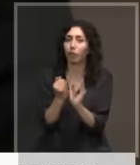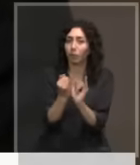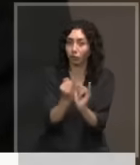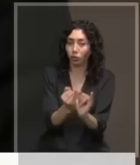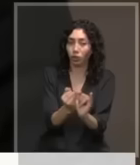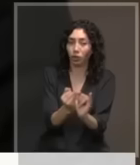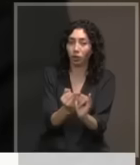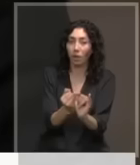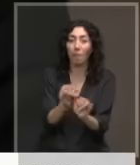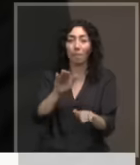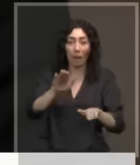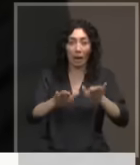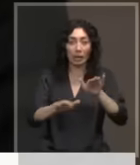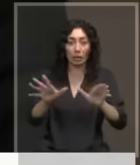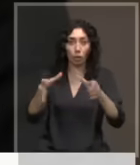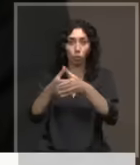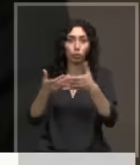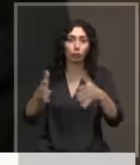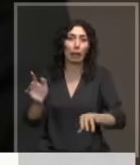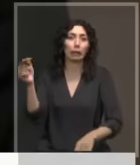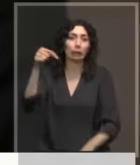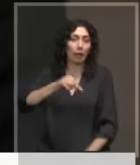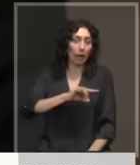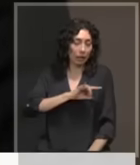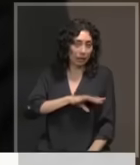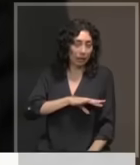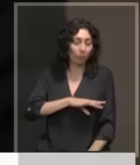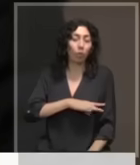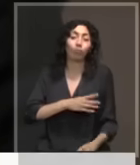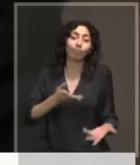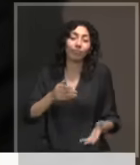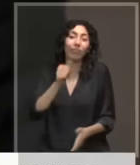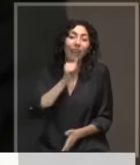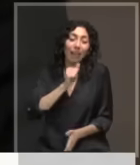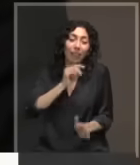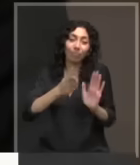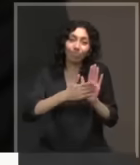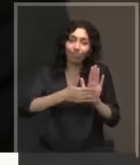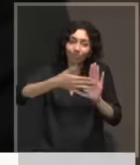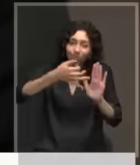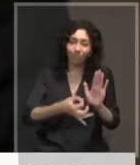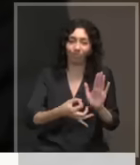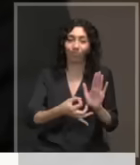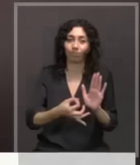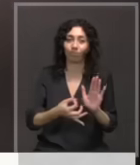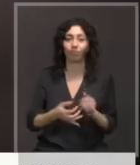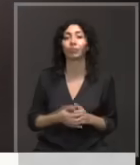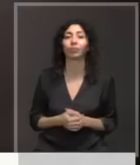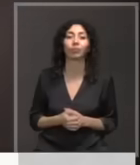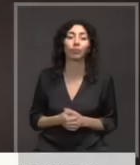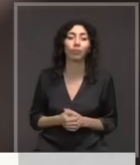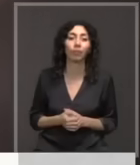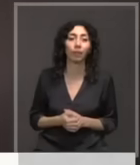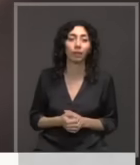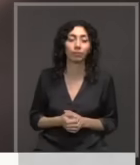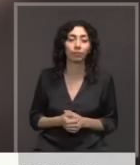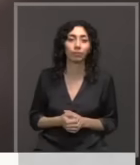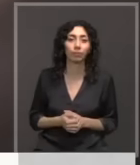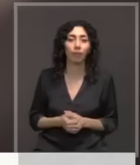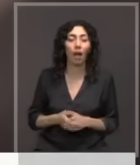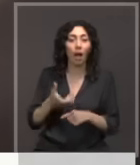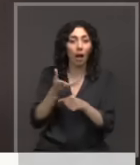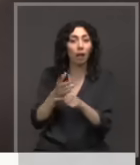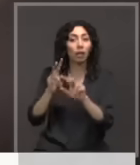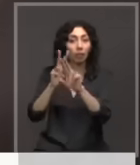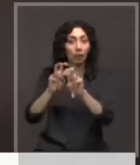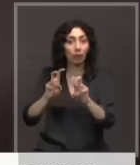en el país, pero por ahora no tenemos antecedentes ciertos de que esté operando de alguna u otra forma. Existen indagatorias